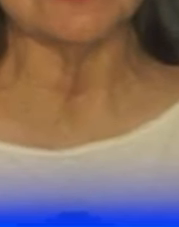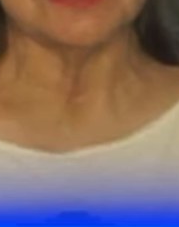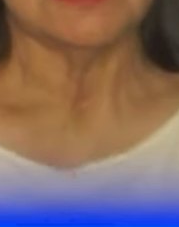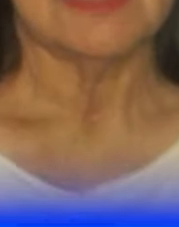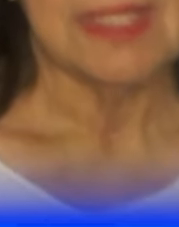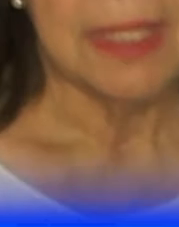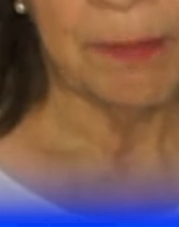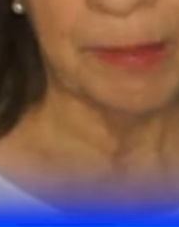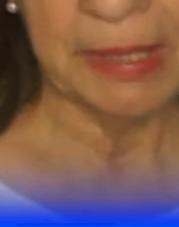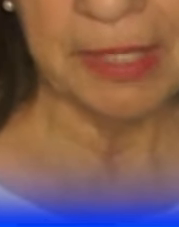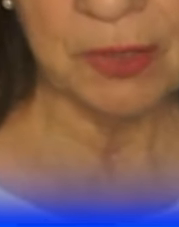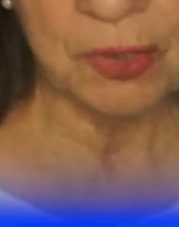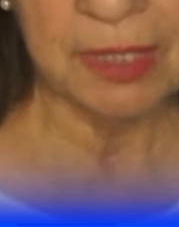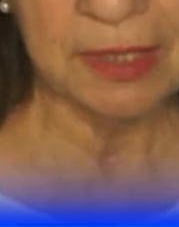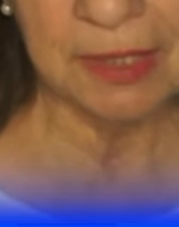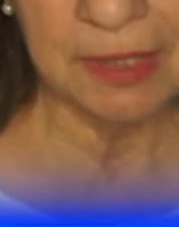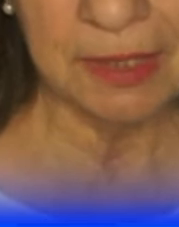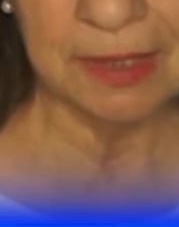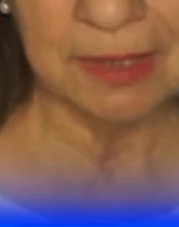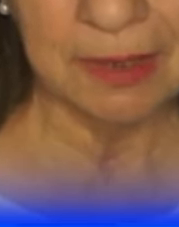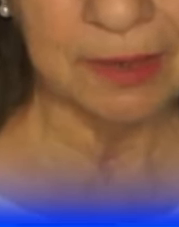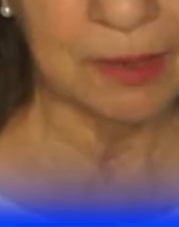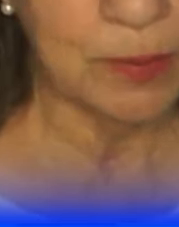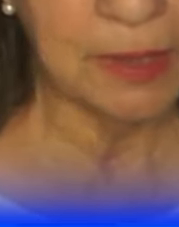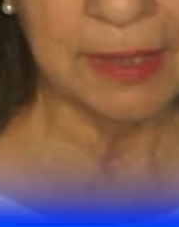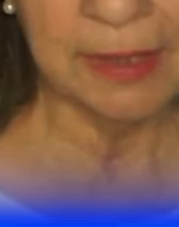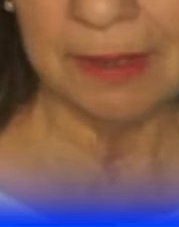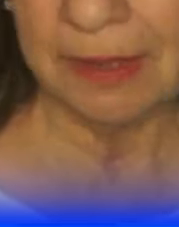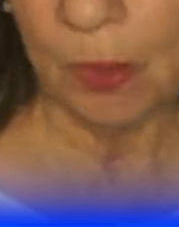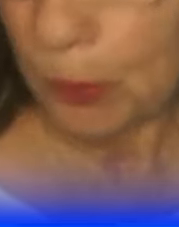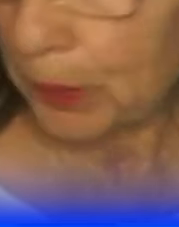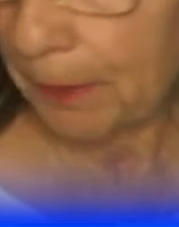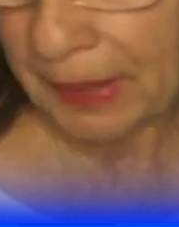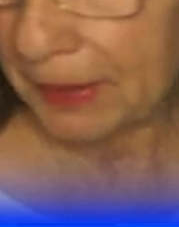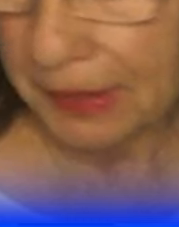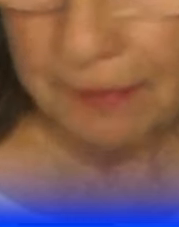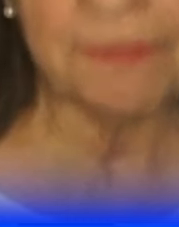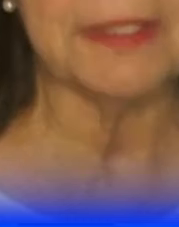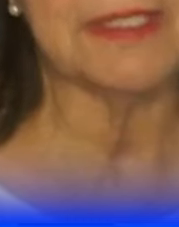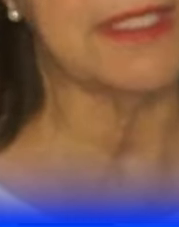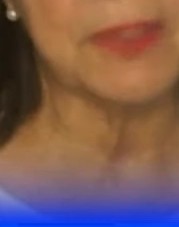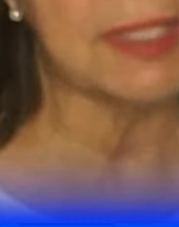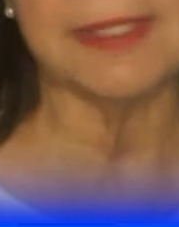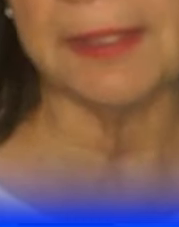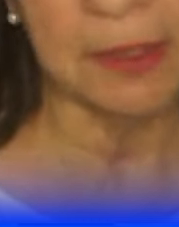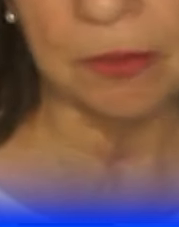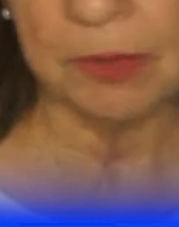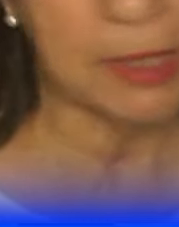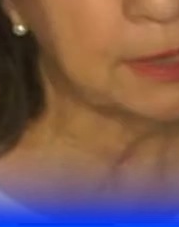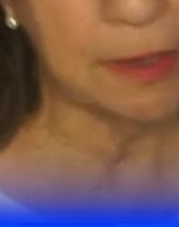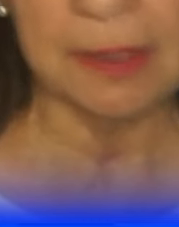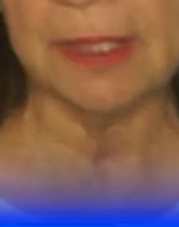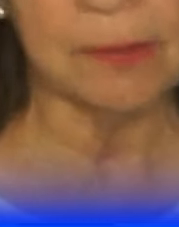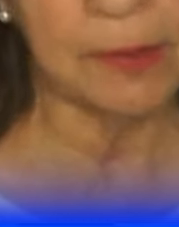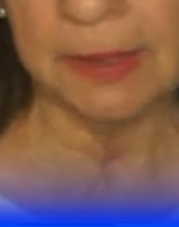vez para reaccionar y ver la obra magnífica que hace Sí. la Teletón.